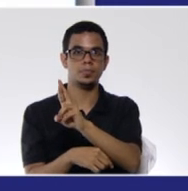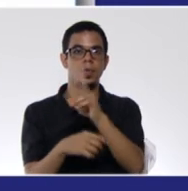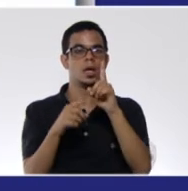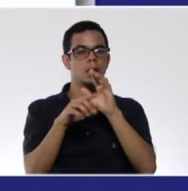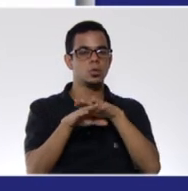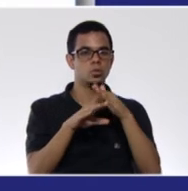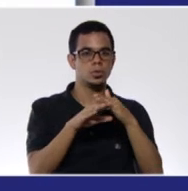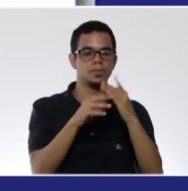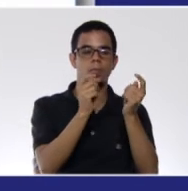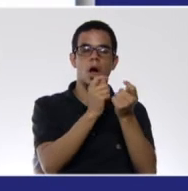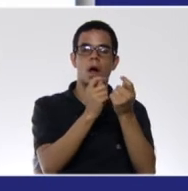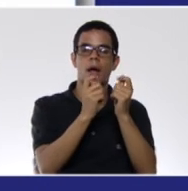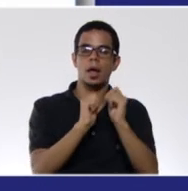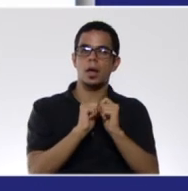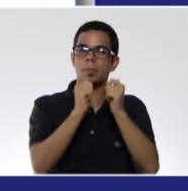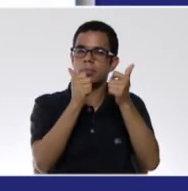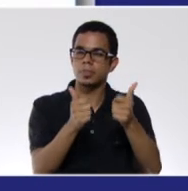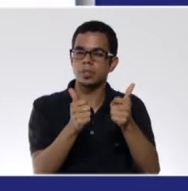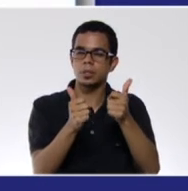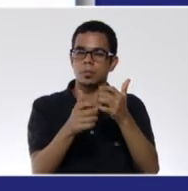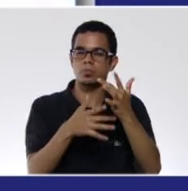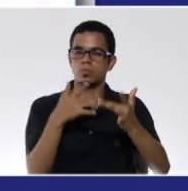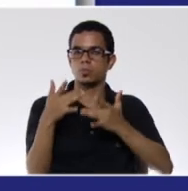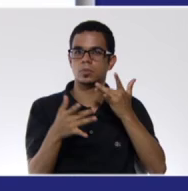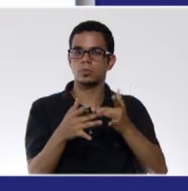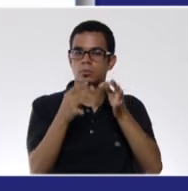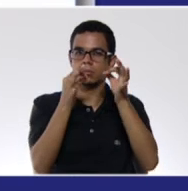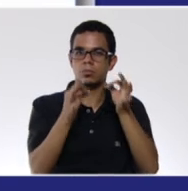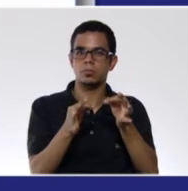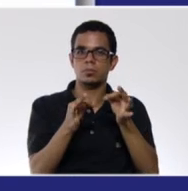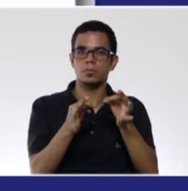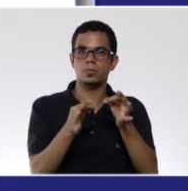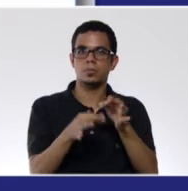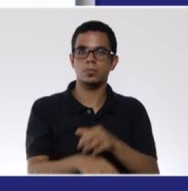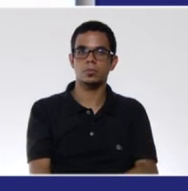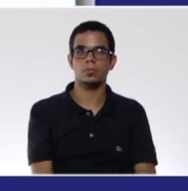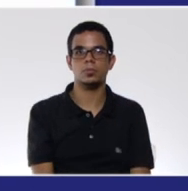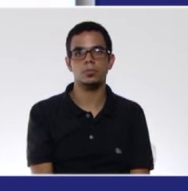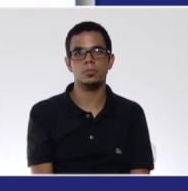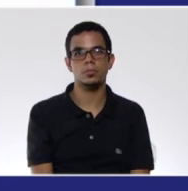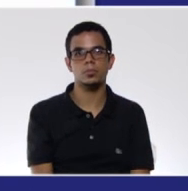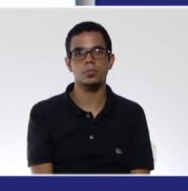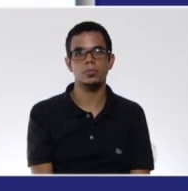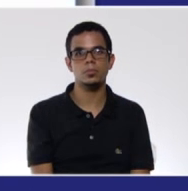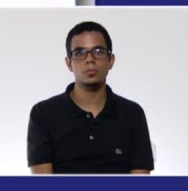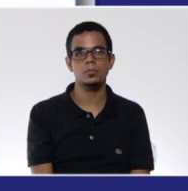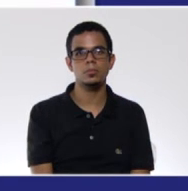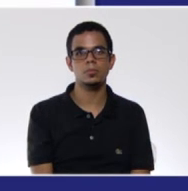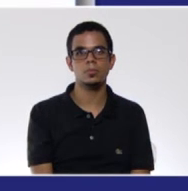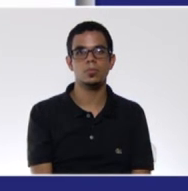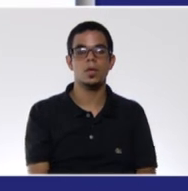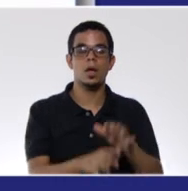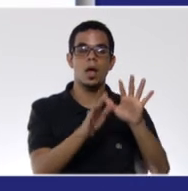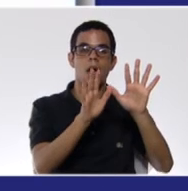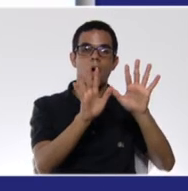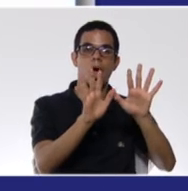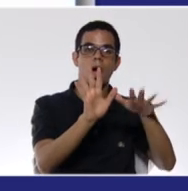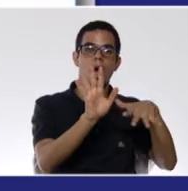de valores. El último término, acabamos de ver en el ejemplo, es